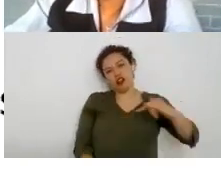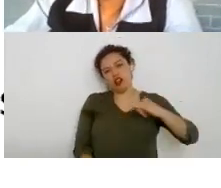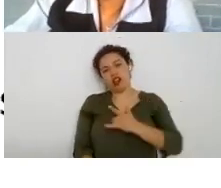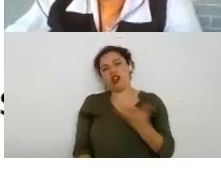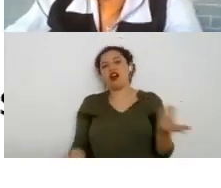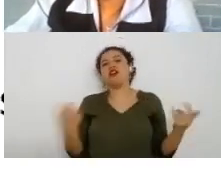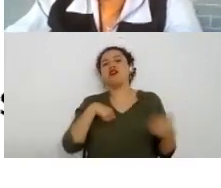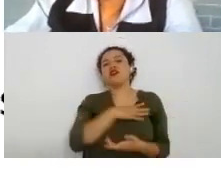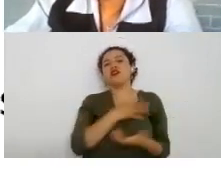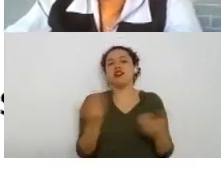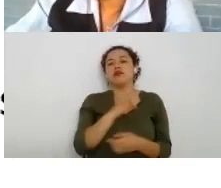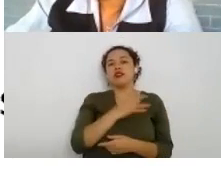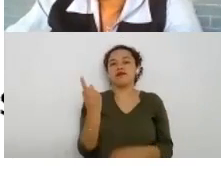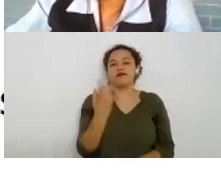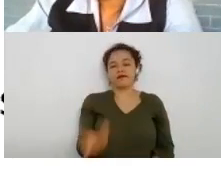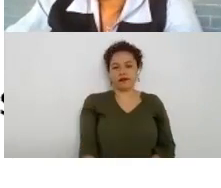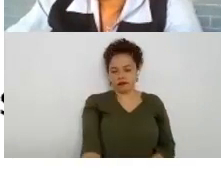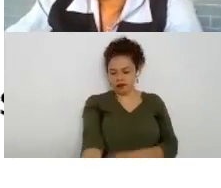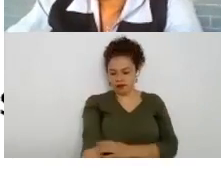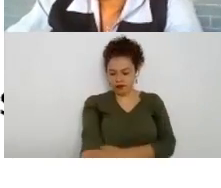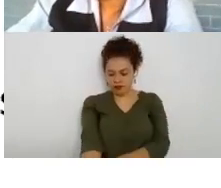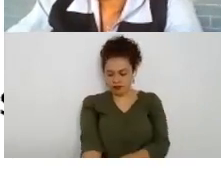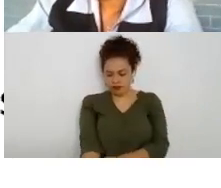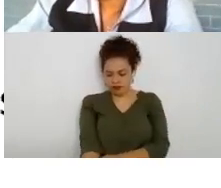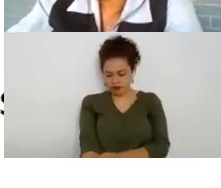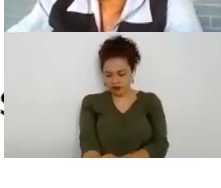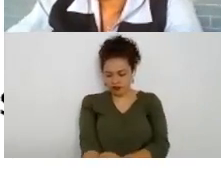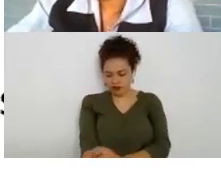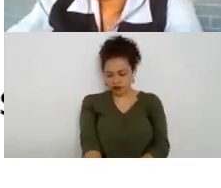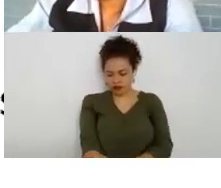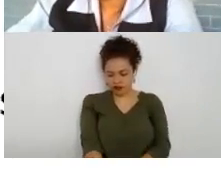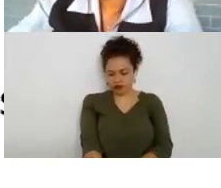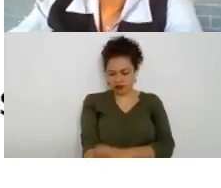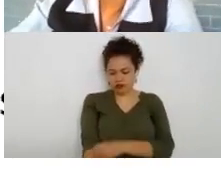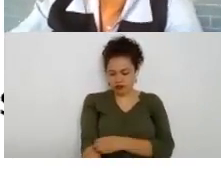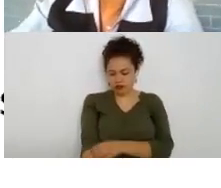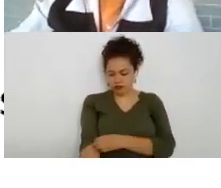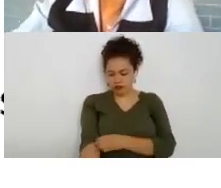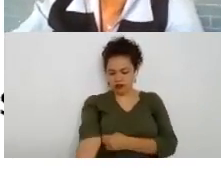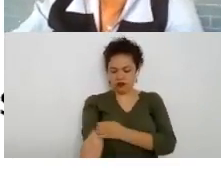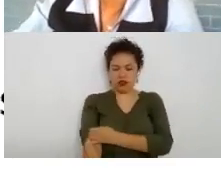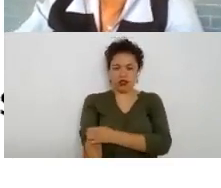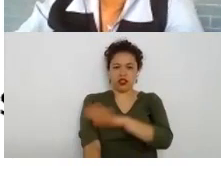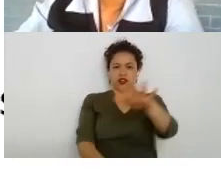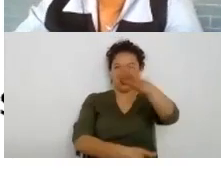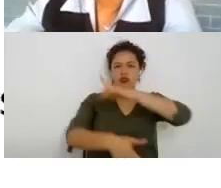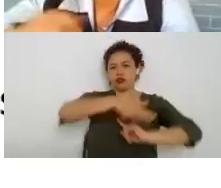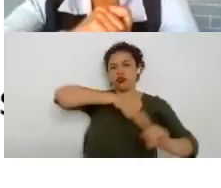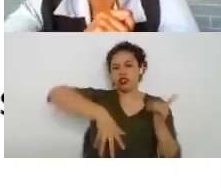hacer? ¿En qué se podría hacer? ¿En qué situación? quemaduras